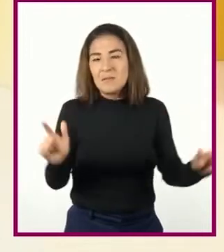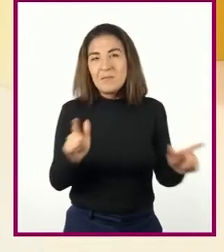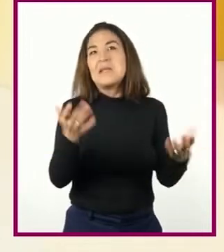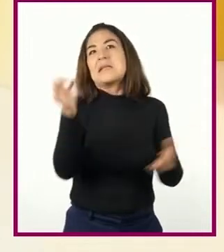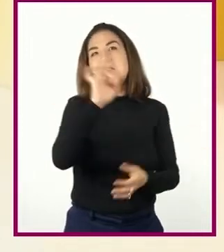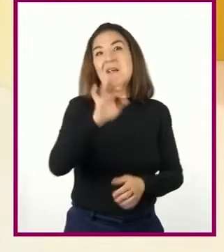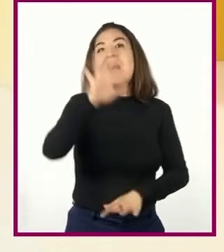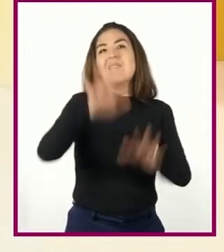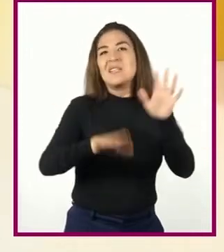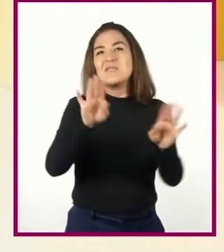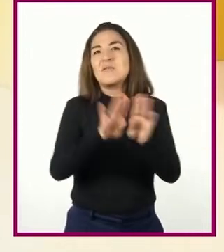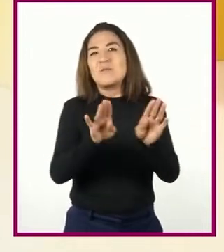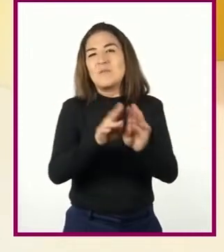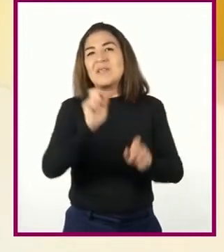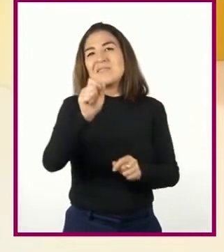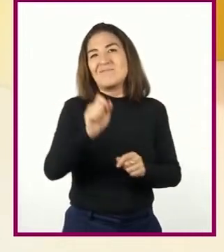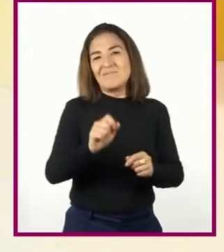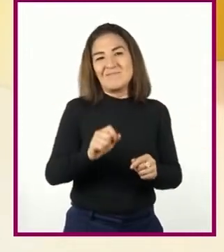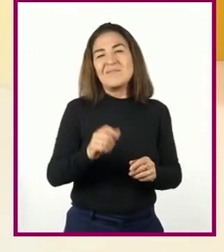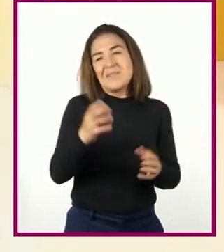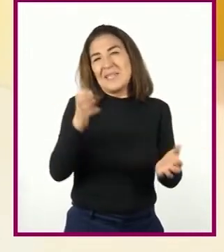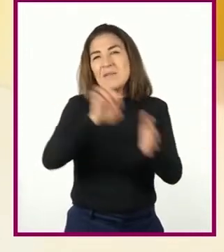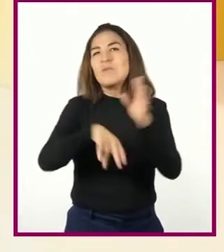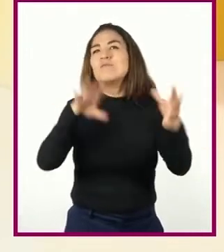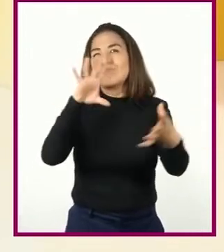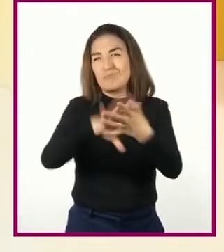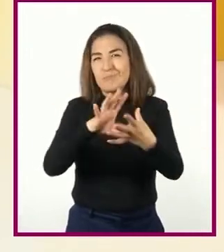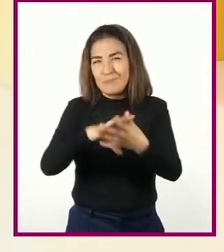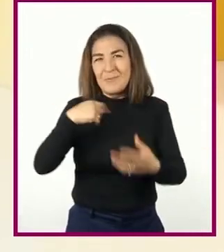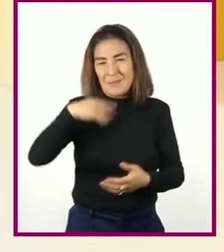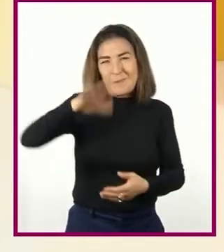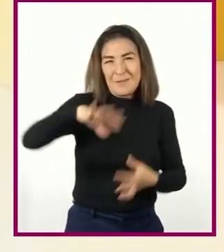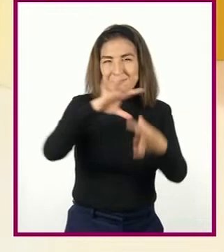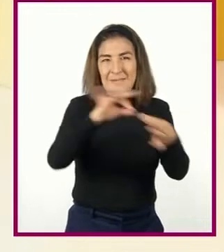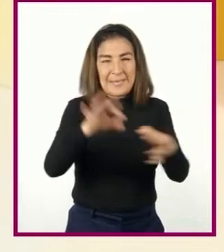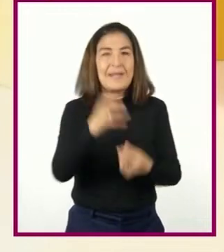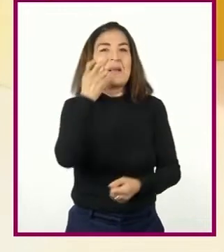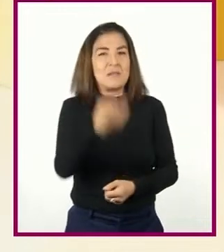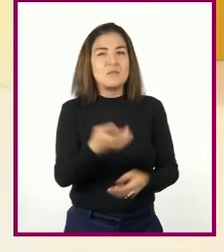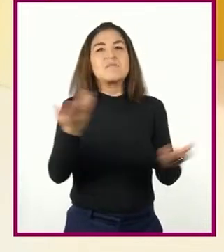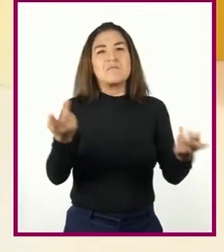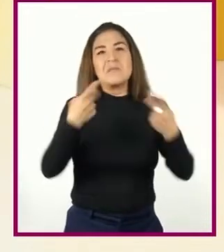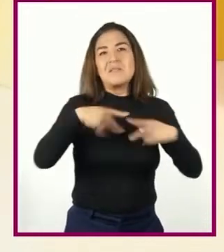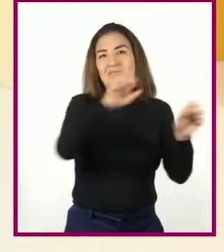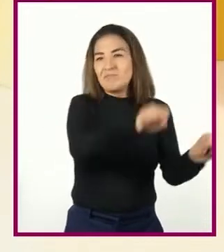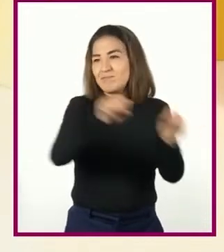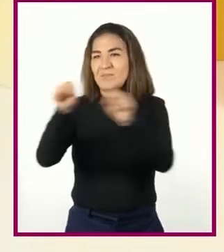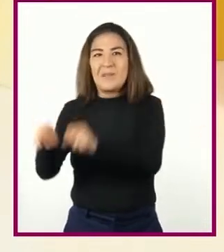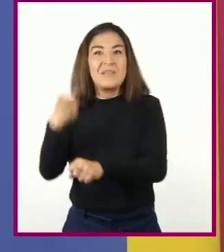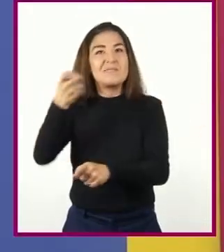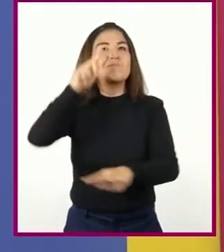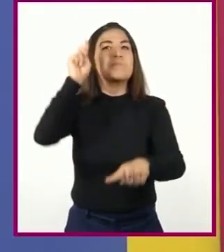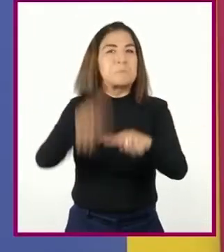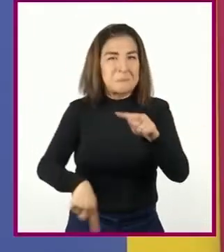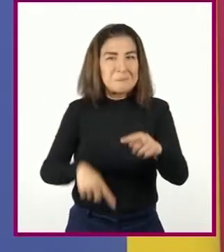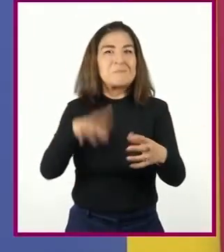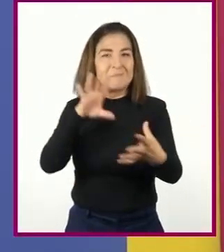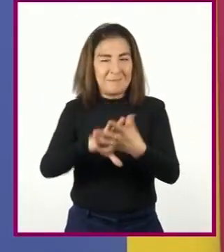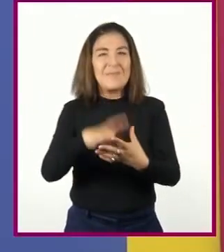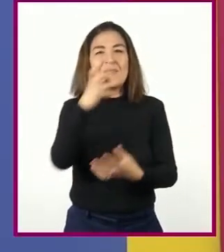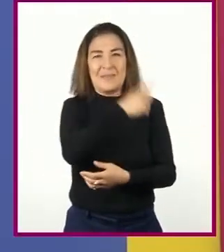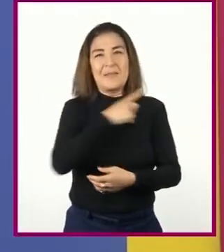restringirla, como el ejemplo que mencioné hace un momento, acerca de las personas que son recluidas.